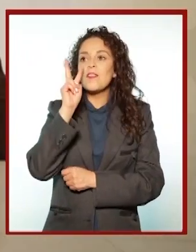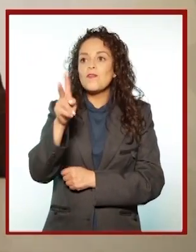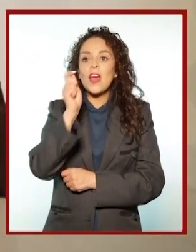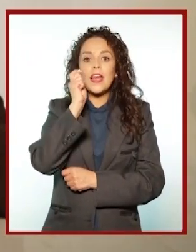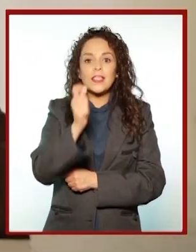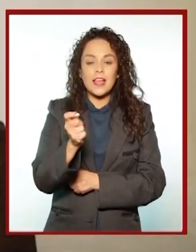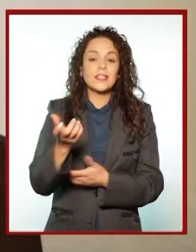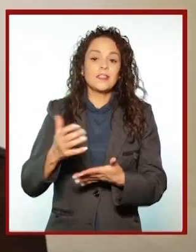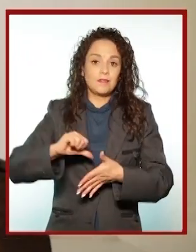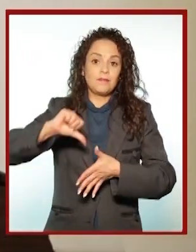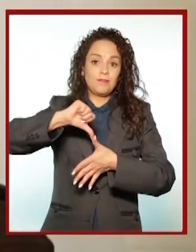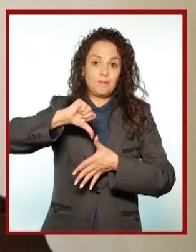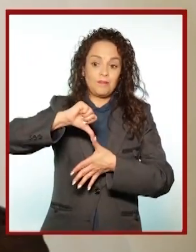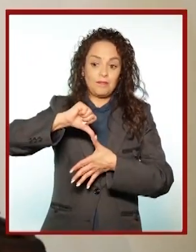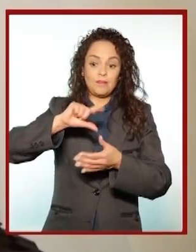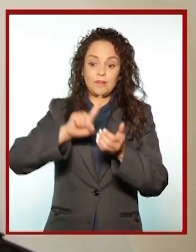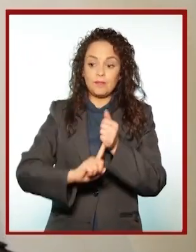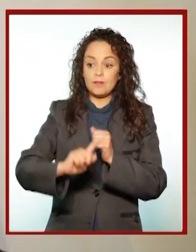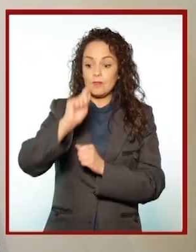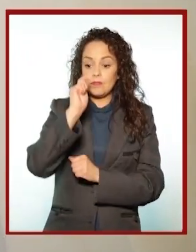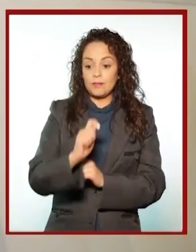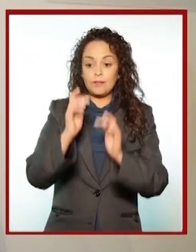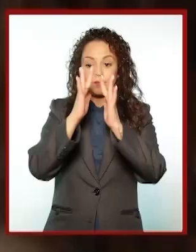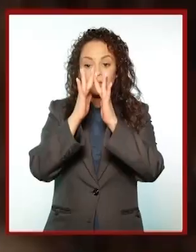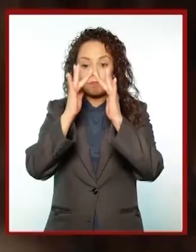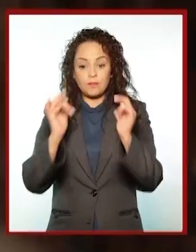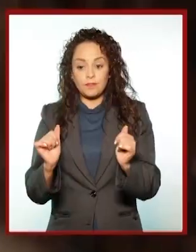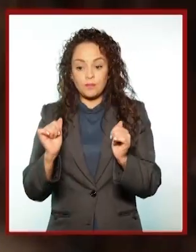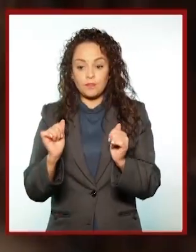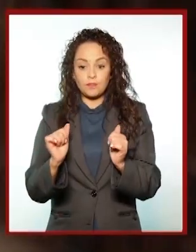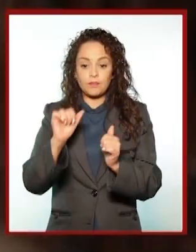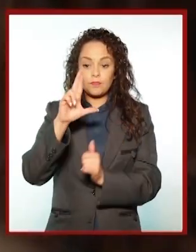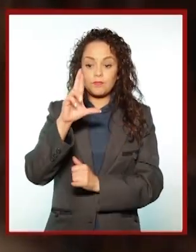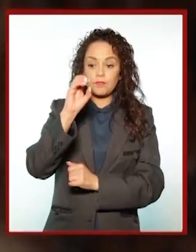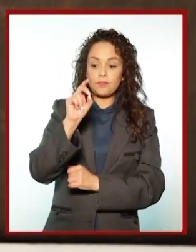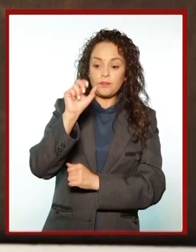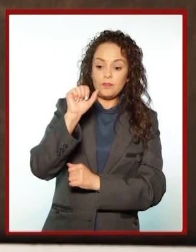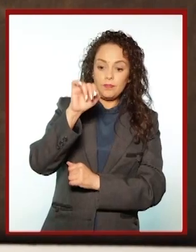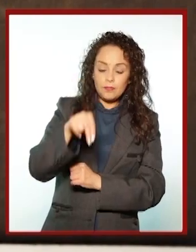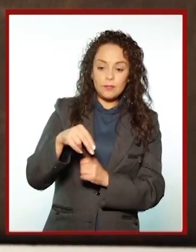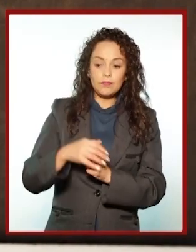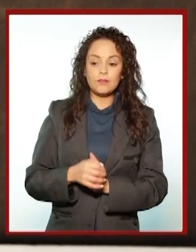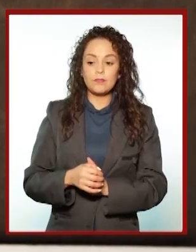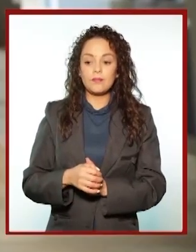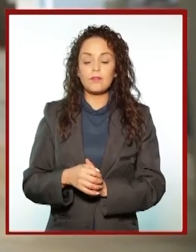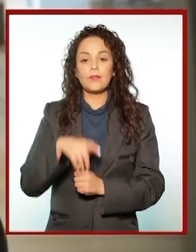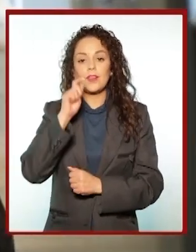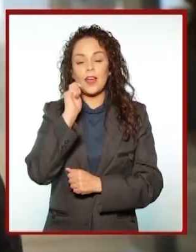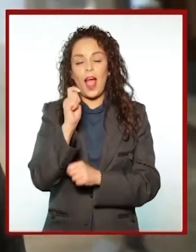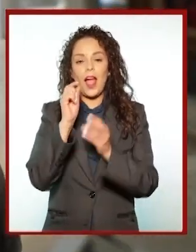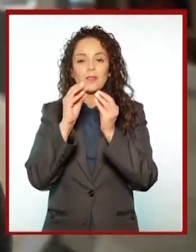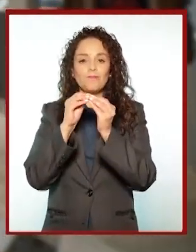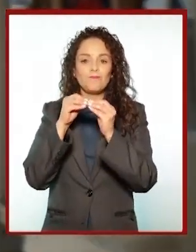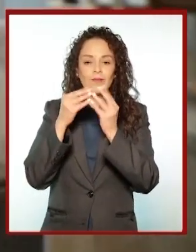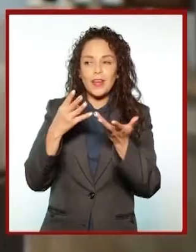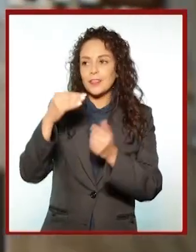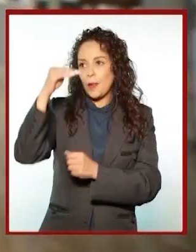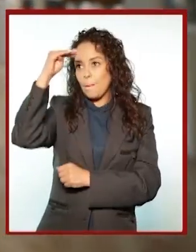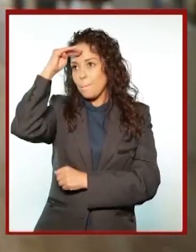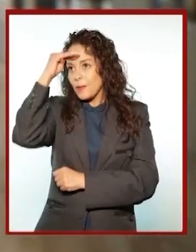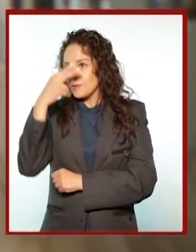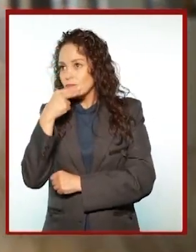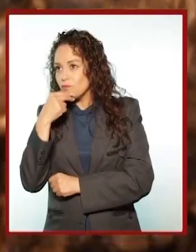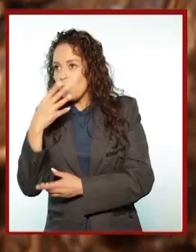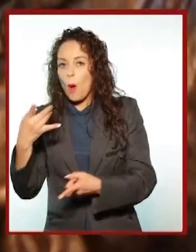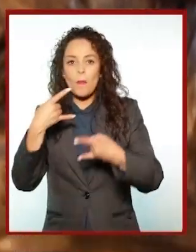Latina, con la colección más importante fuera de Francia, del escultor francés Auguste Rodin, con su beso, con su